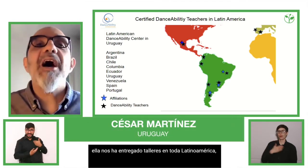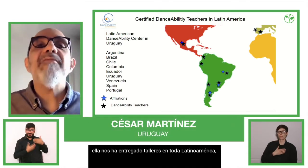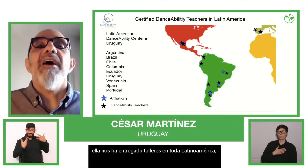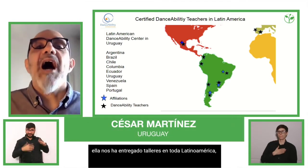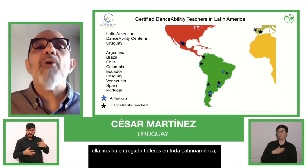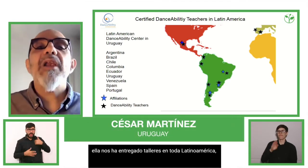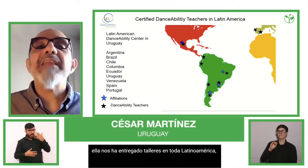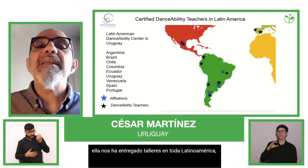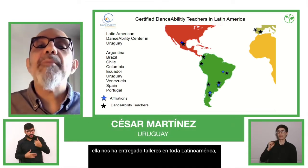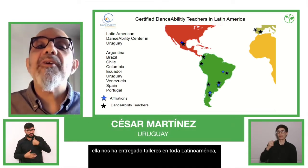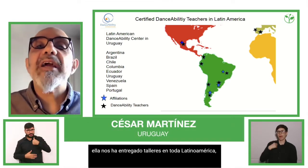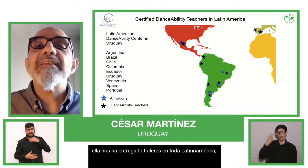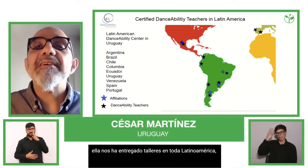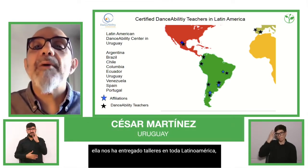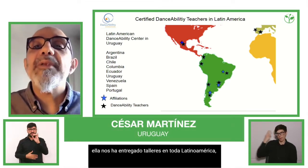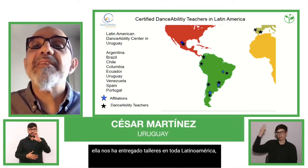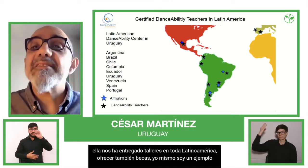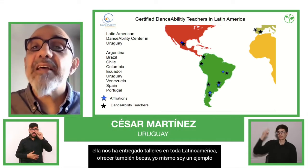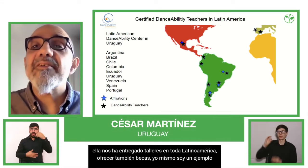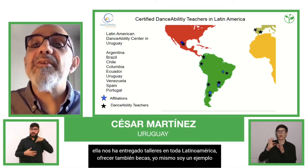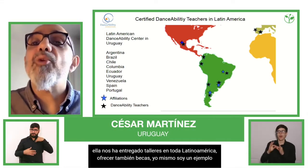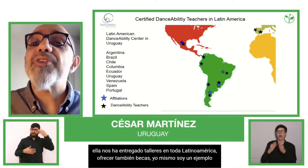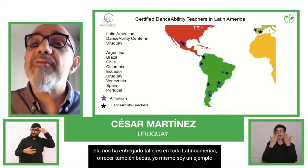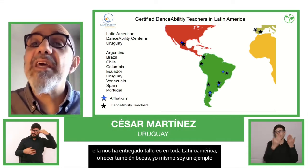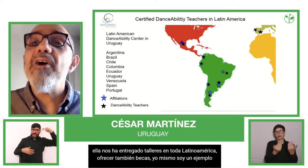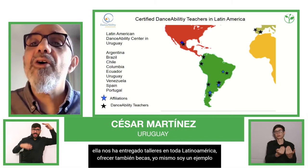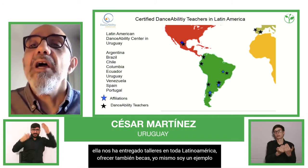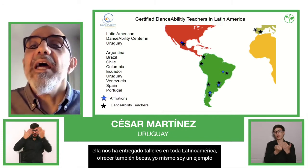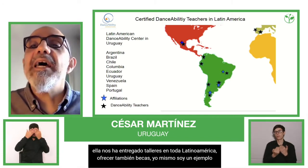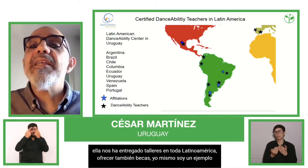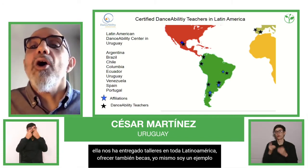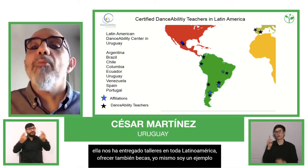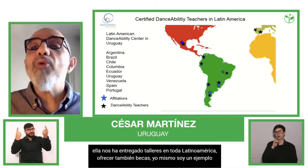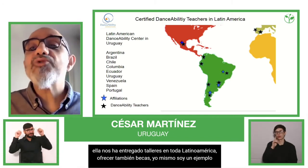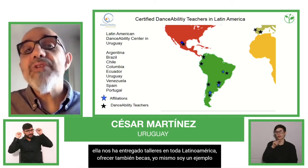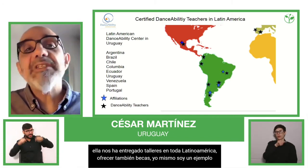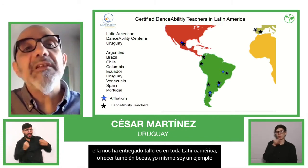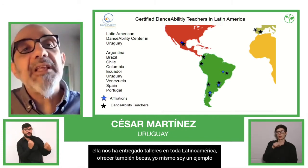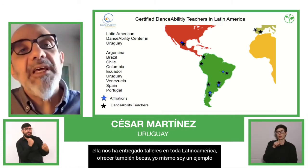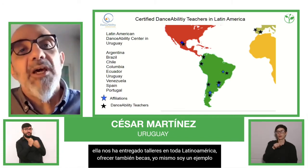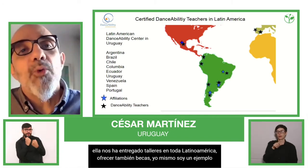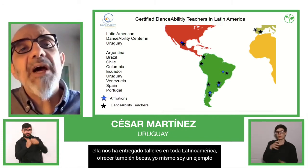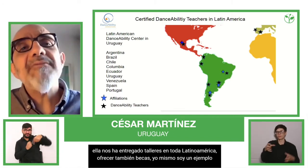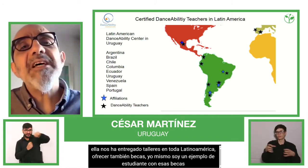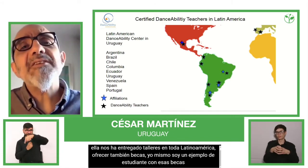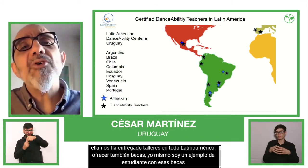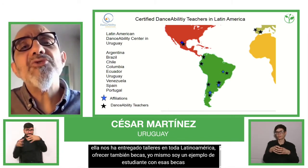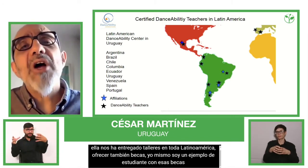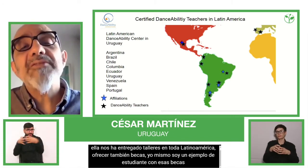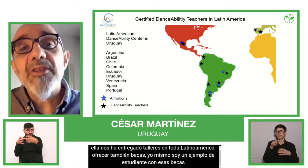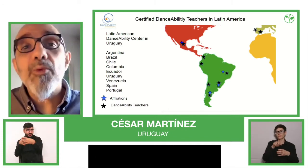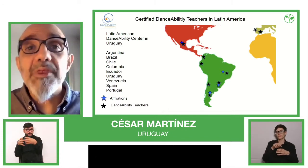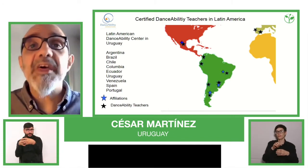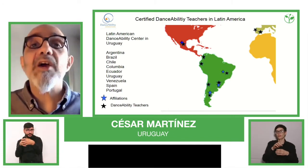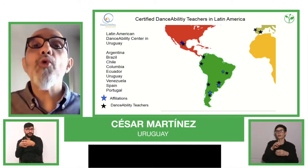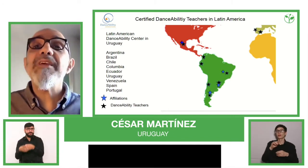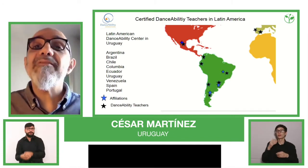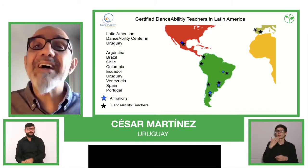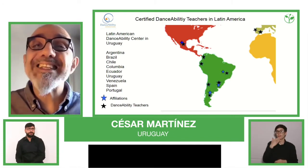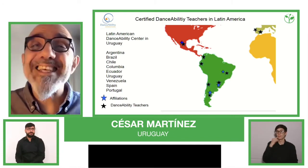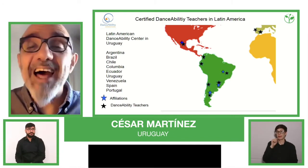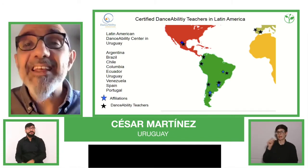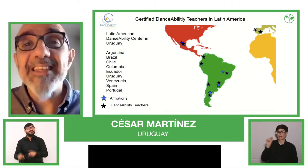mi grado de maestría gracias al apoyo y el soporte de Marisa. Más recientemente